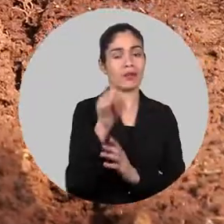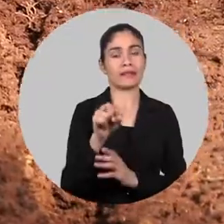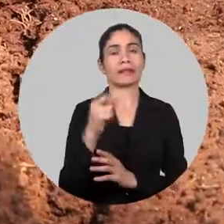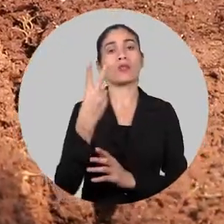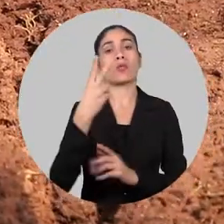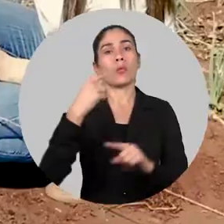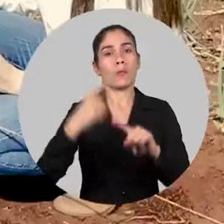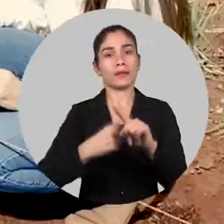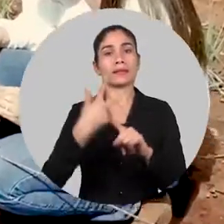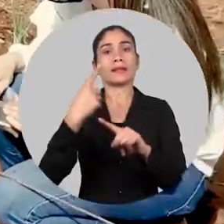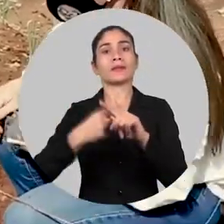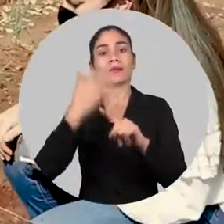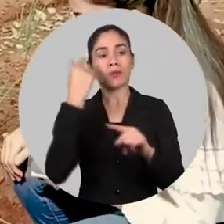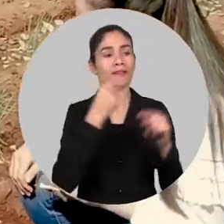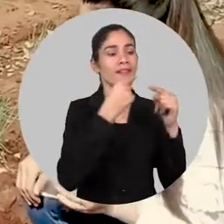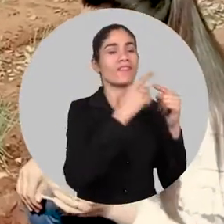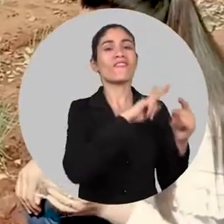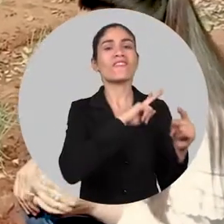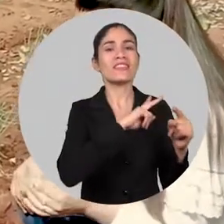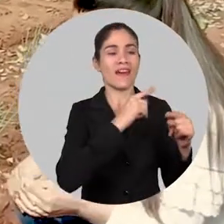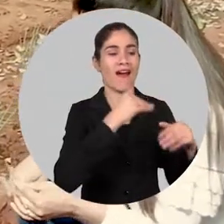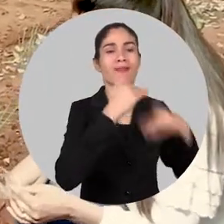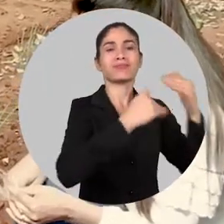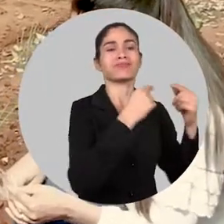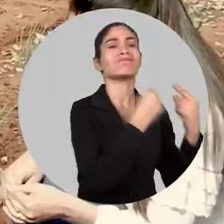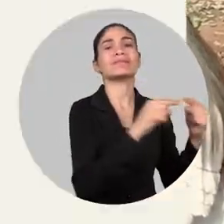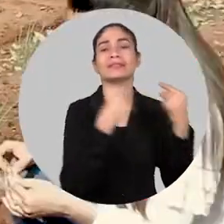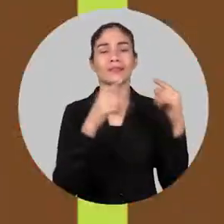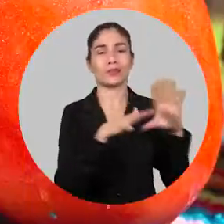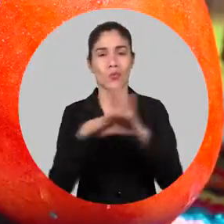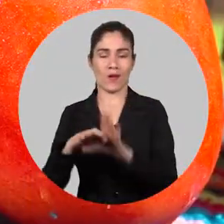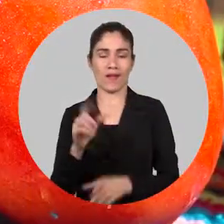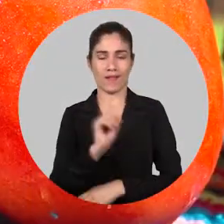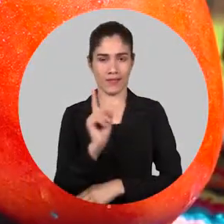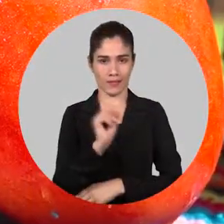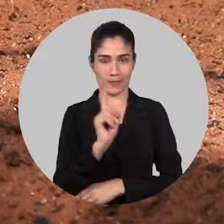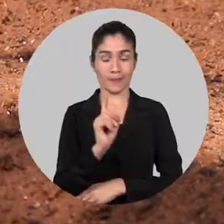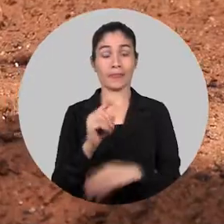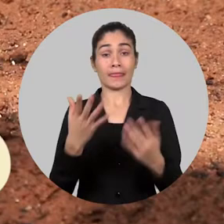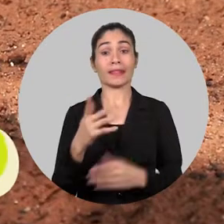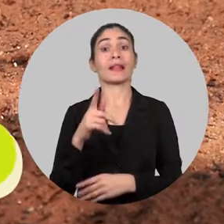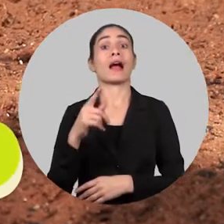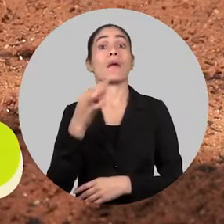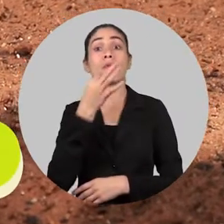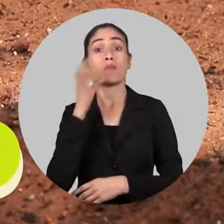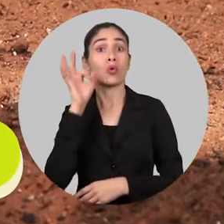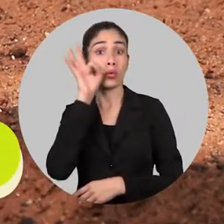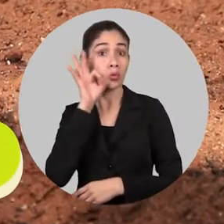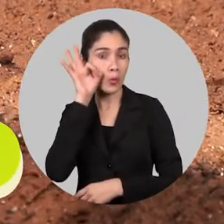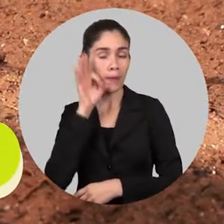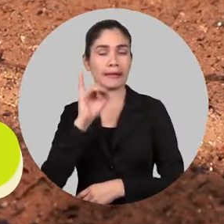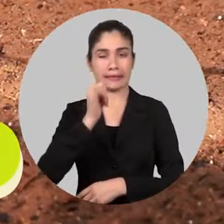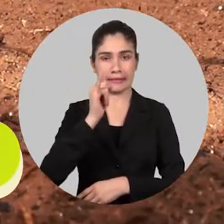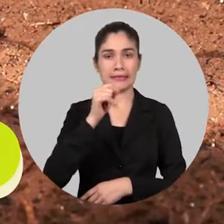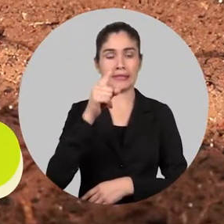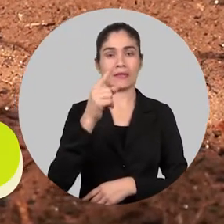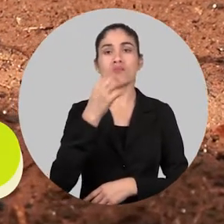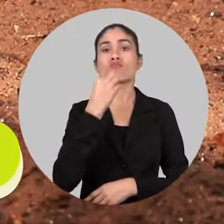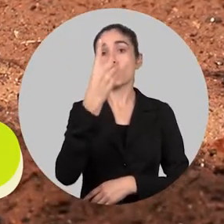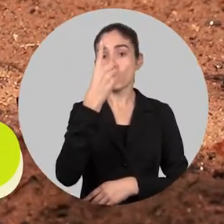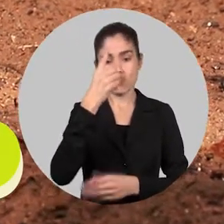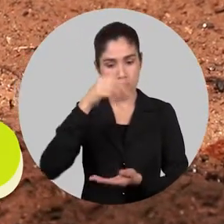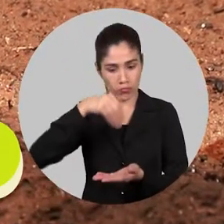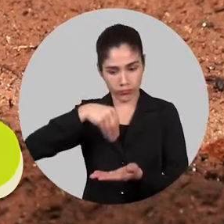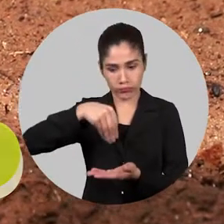cada 2 o 3 meses y no es porque la ciclo y varía tu chave otro. La tomate, una hilera indeviñamos porque te